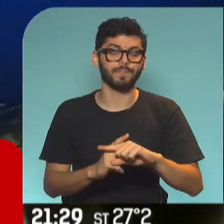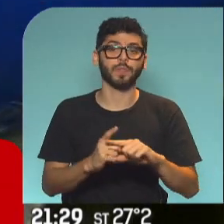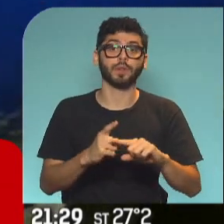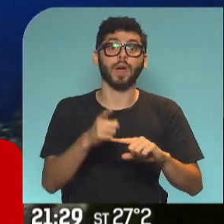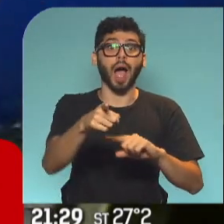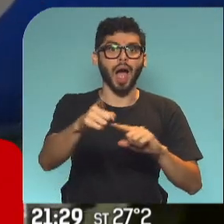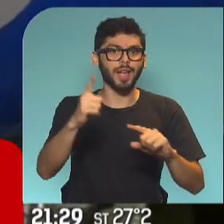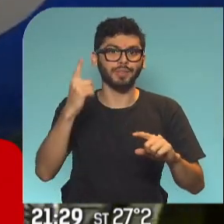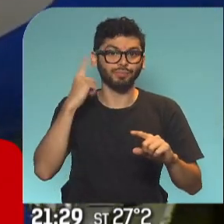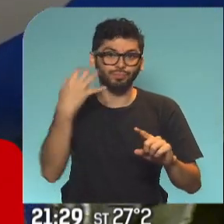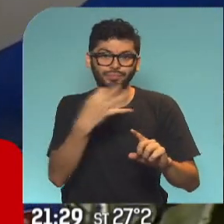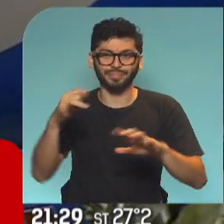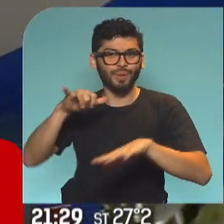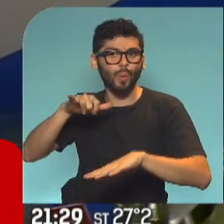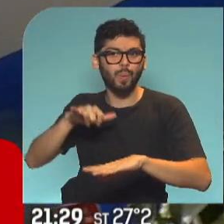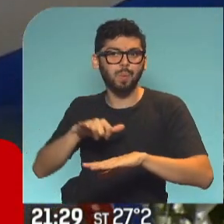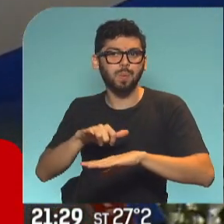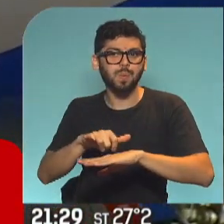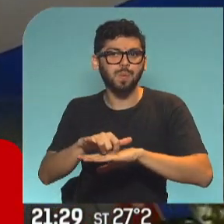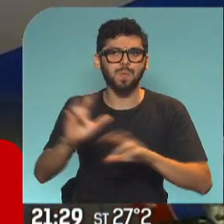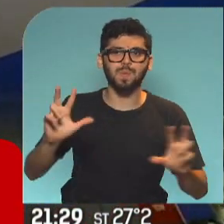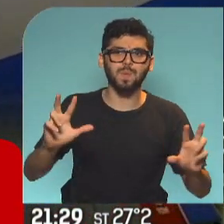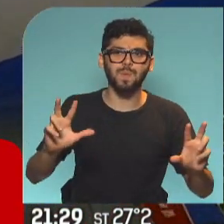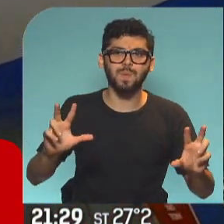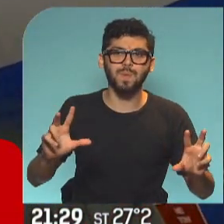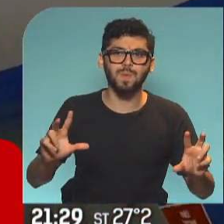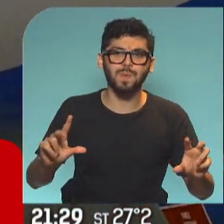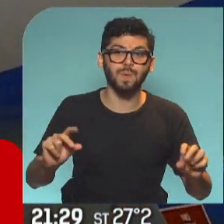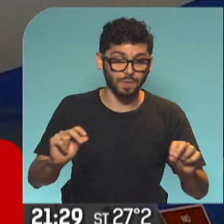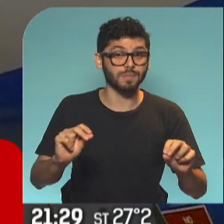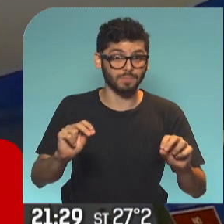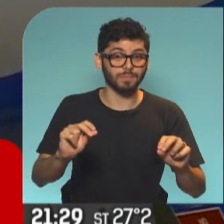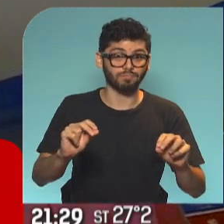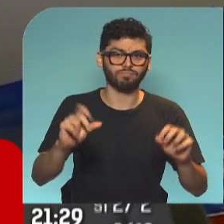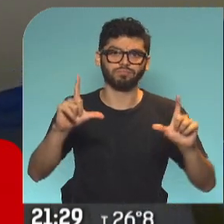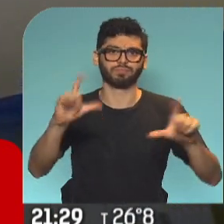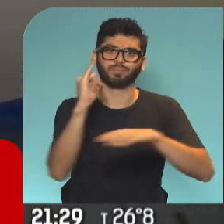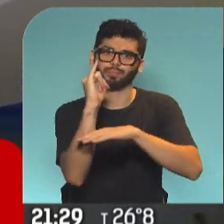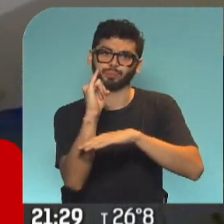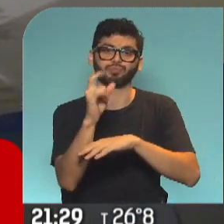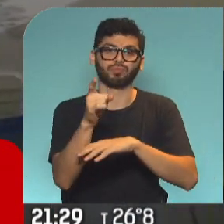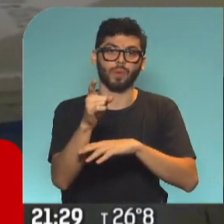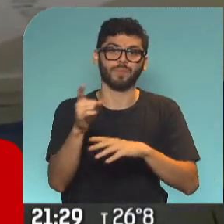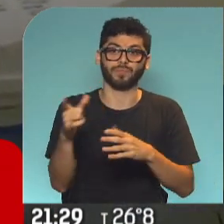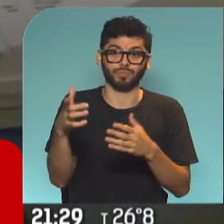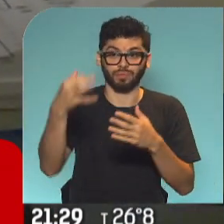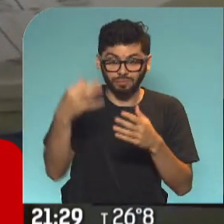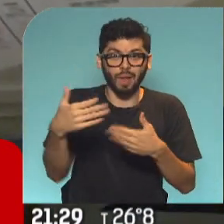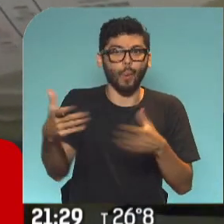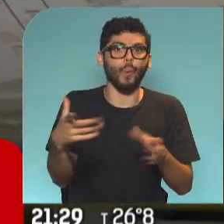Ahí tenemos el audio, estamos viendo la imagen del avión que llega con las